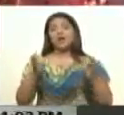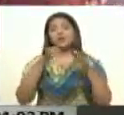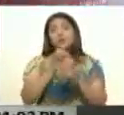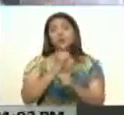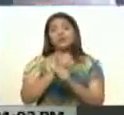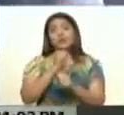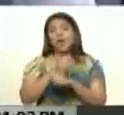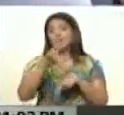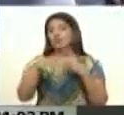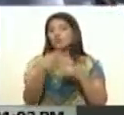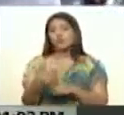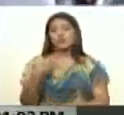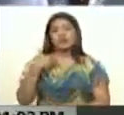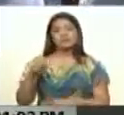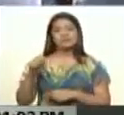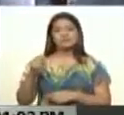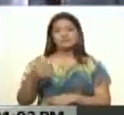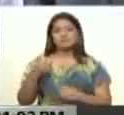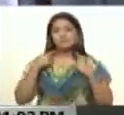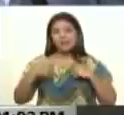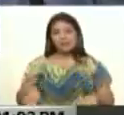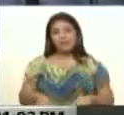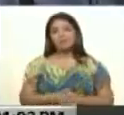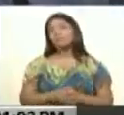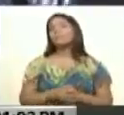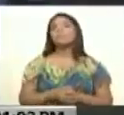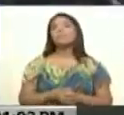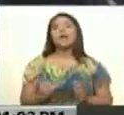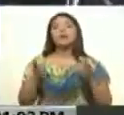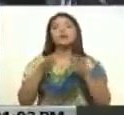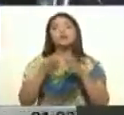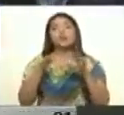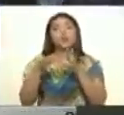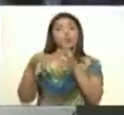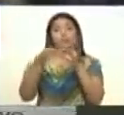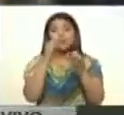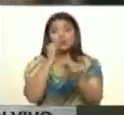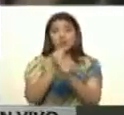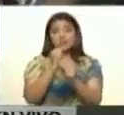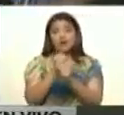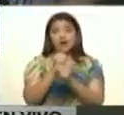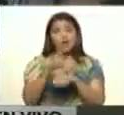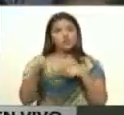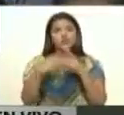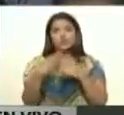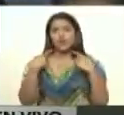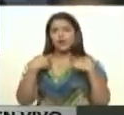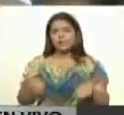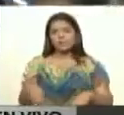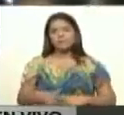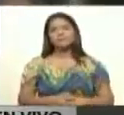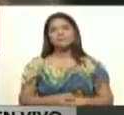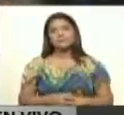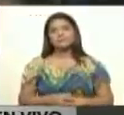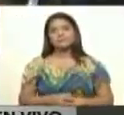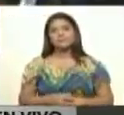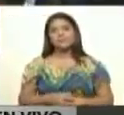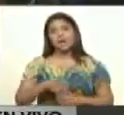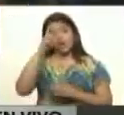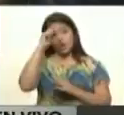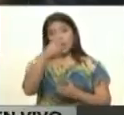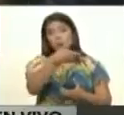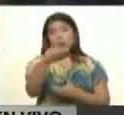unida jamás será vencida. La clase obrera unida jamás será vencida. Y los bomberos